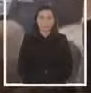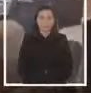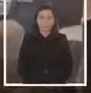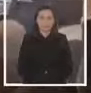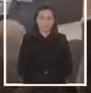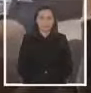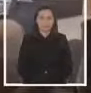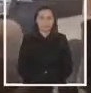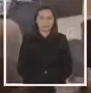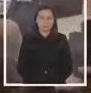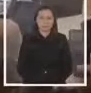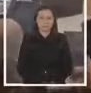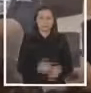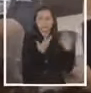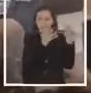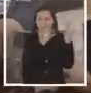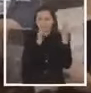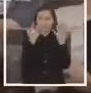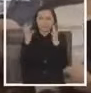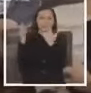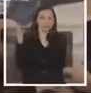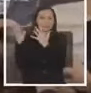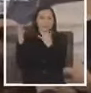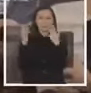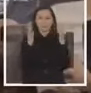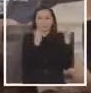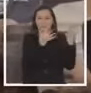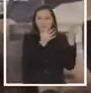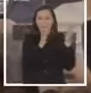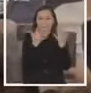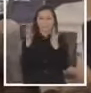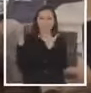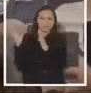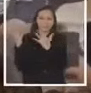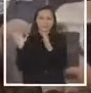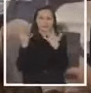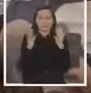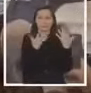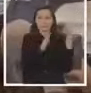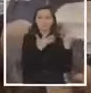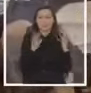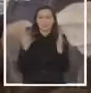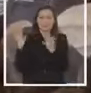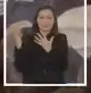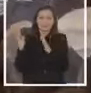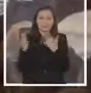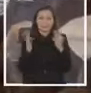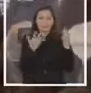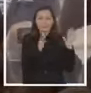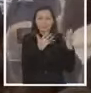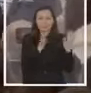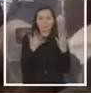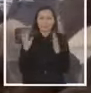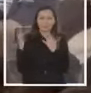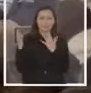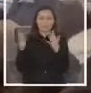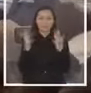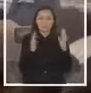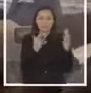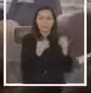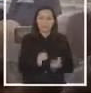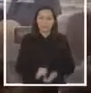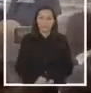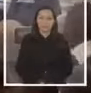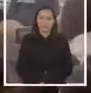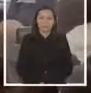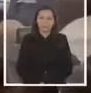bajada de cada una de las leyes. Todas esas dudas también nosotros las hemos estado resolviendo y las vamos a seguir resolviendo en la medida